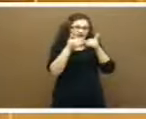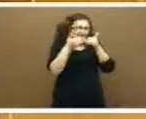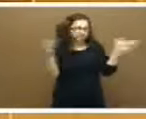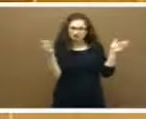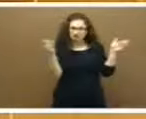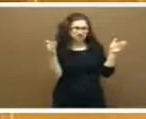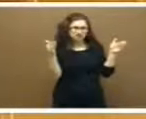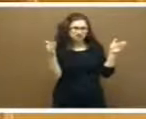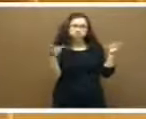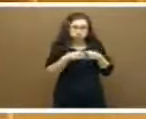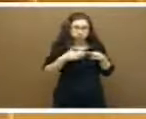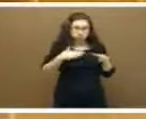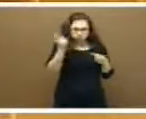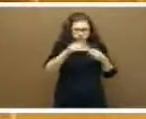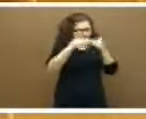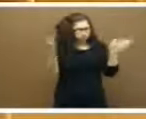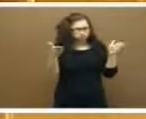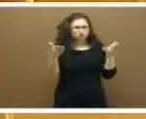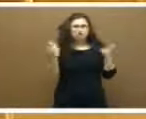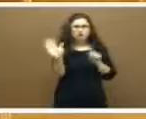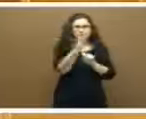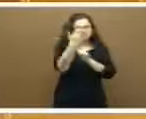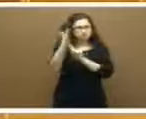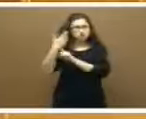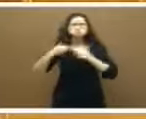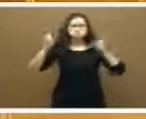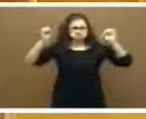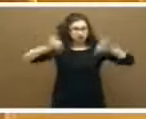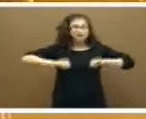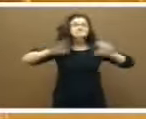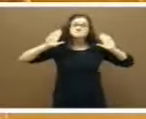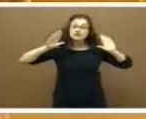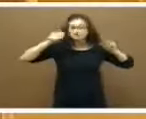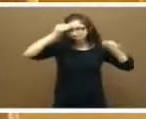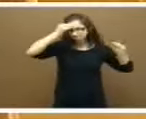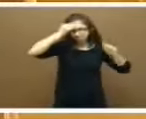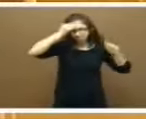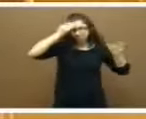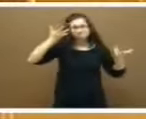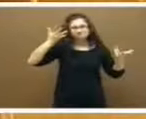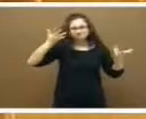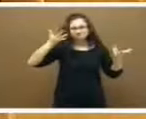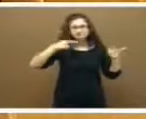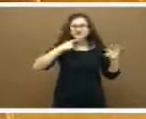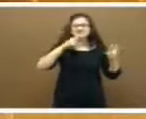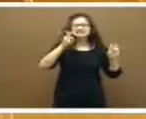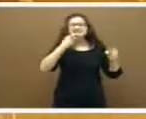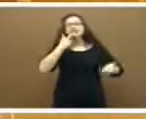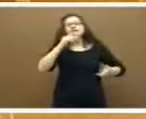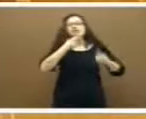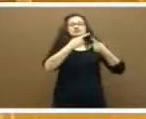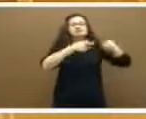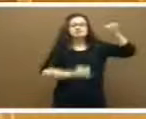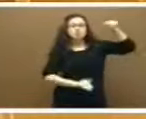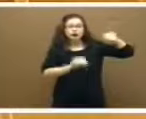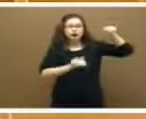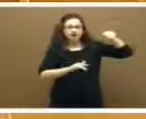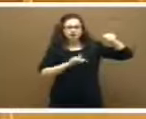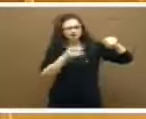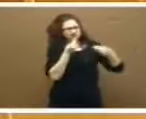abierto a cualquier oferta, a cualquier sugerencia, pero entendemos que esa calificación de arbitraria en la instrucción no